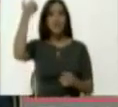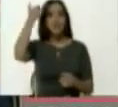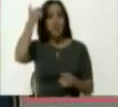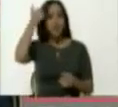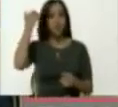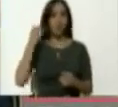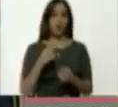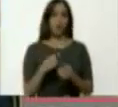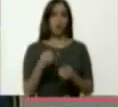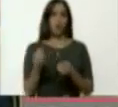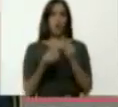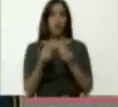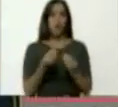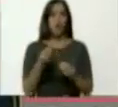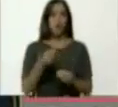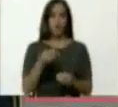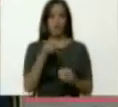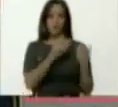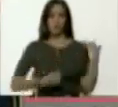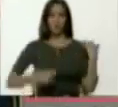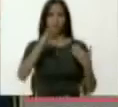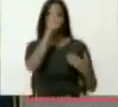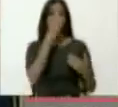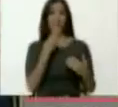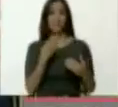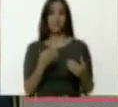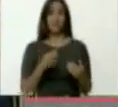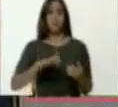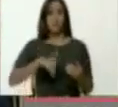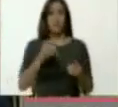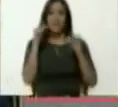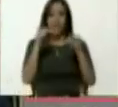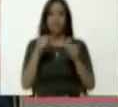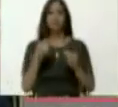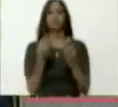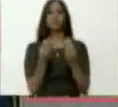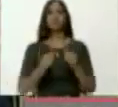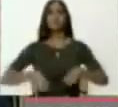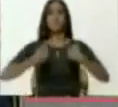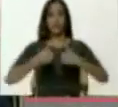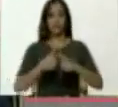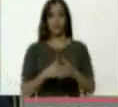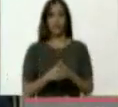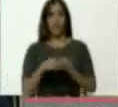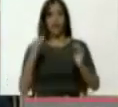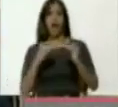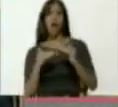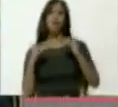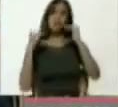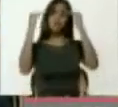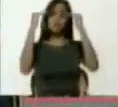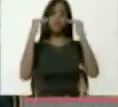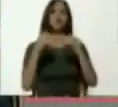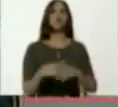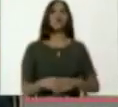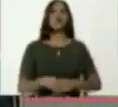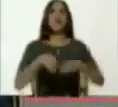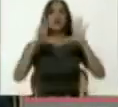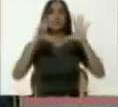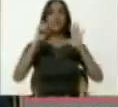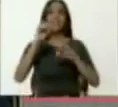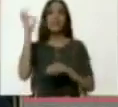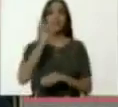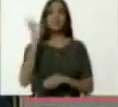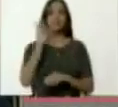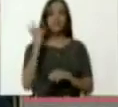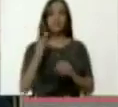señor Bolsonaro son capaces de eso y muchas otras cosas más. Ha aumentado el 80% de los incendios forestales